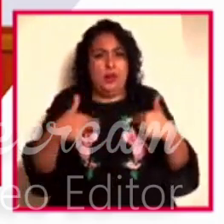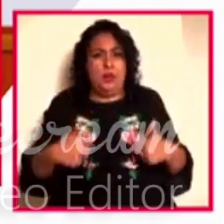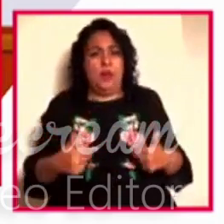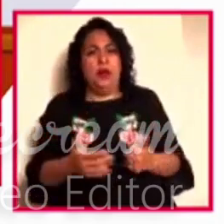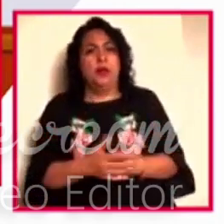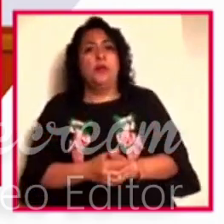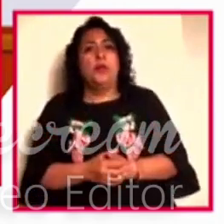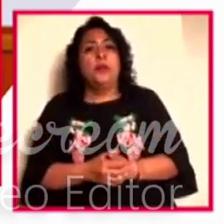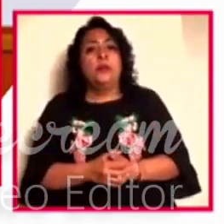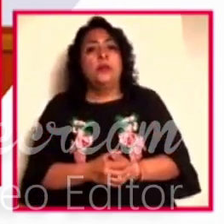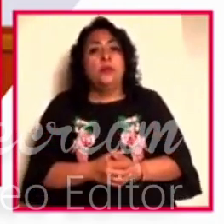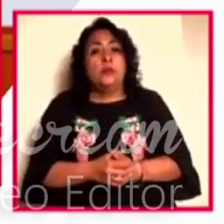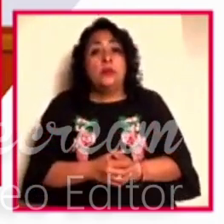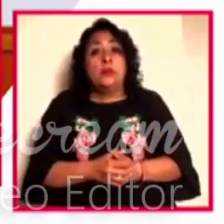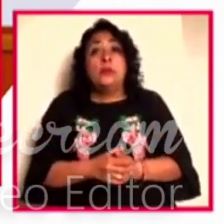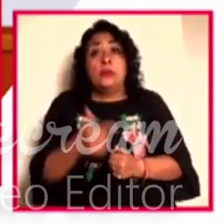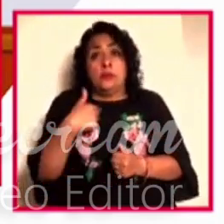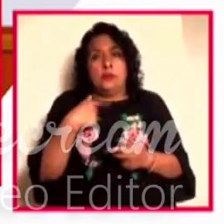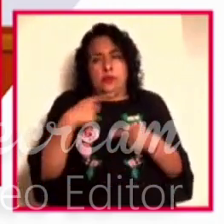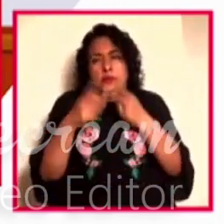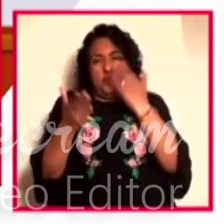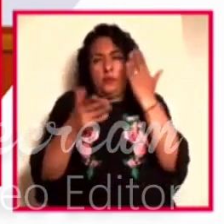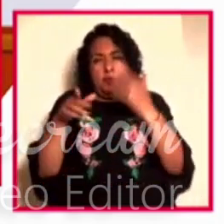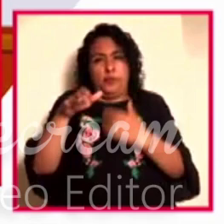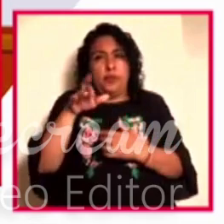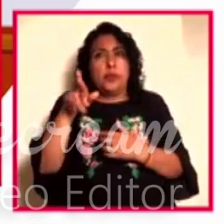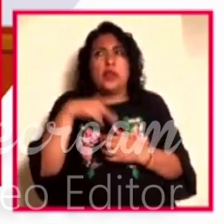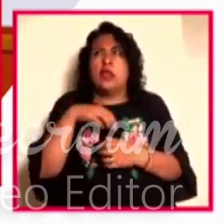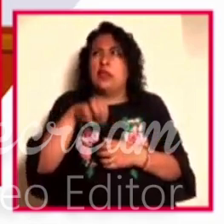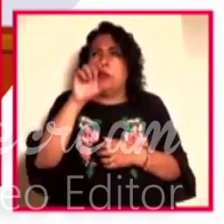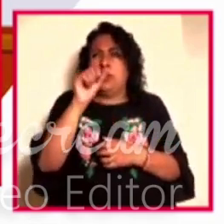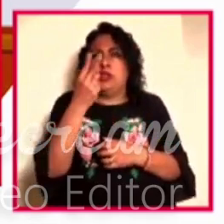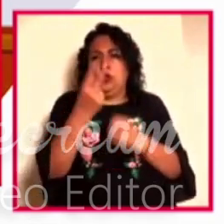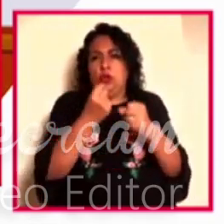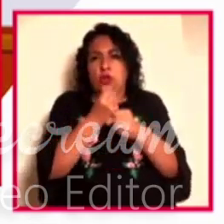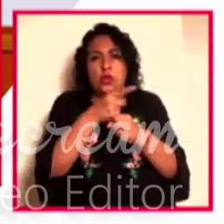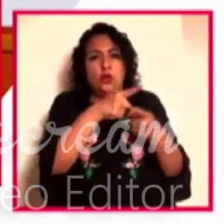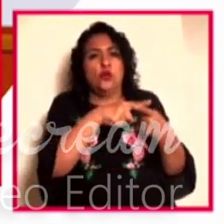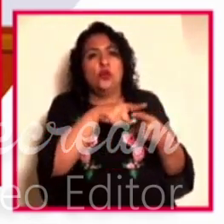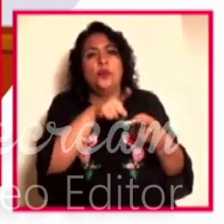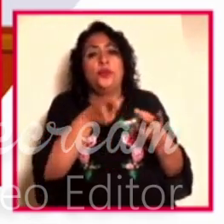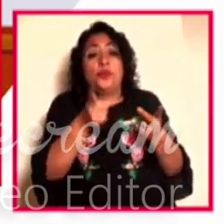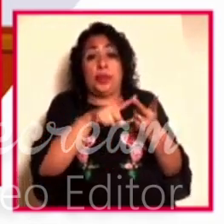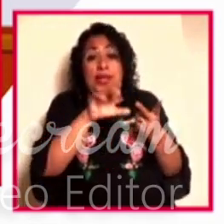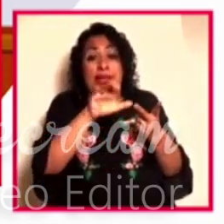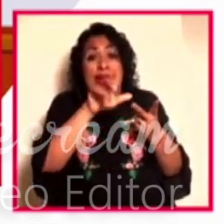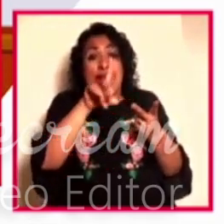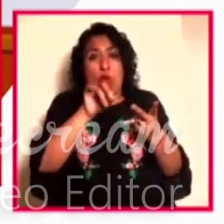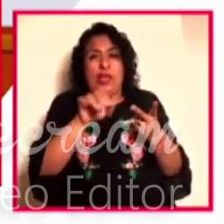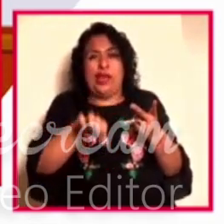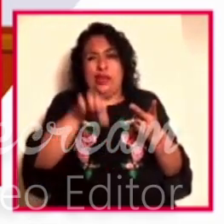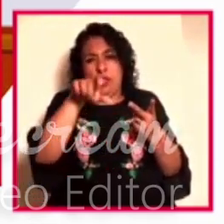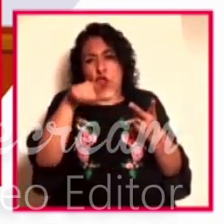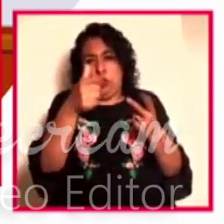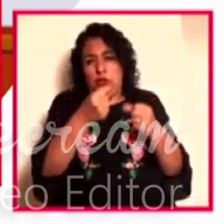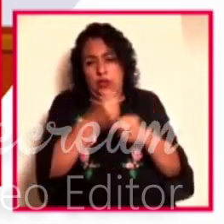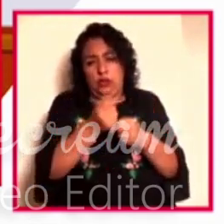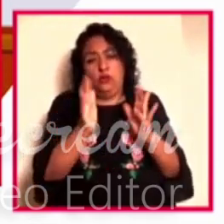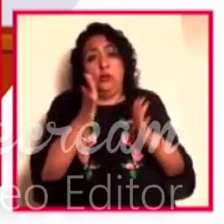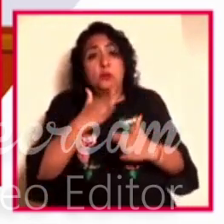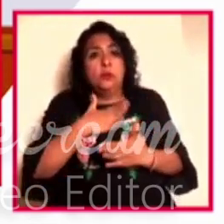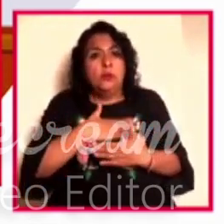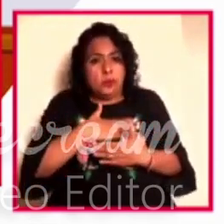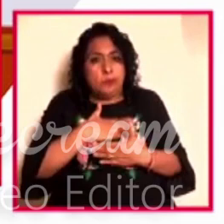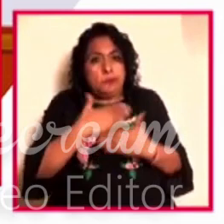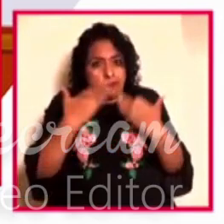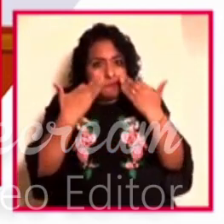Cuando empecé a estudiar con Mario, tenía 22 años, Claudia tenía 12. Y entonces a mí me tocó